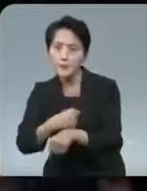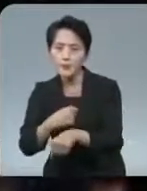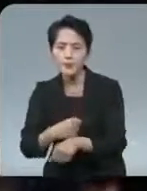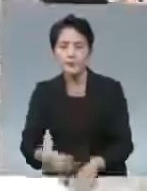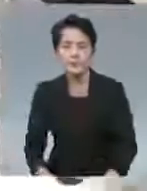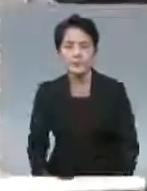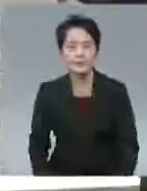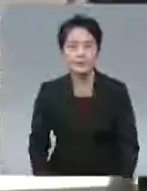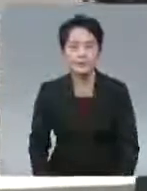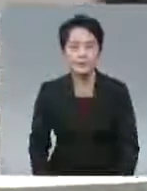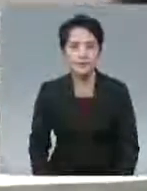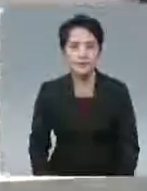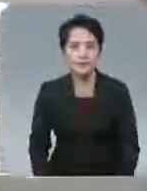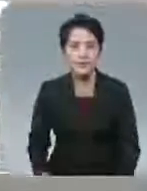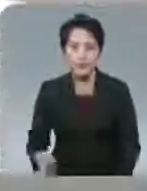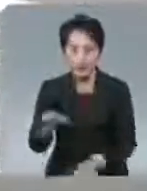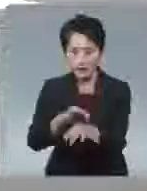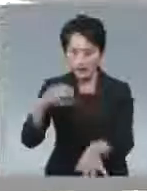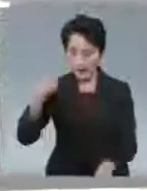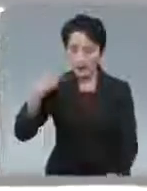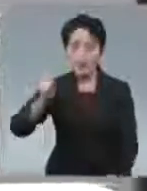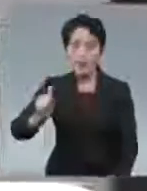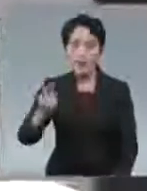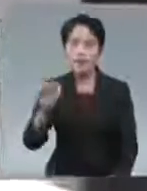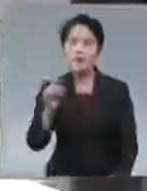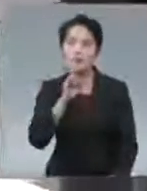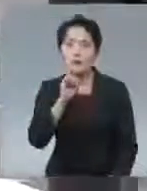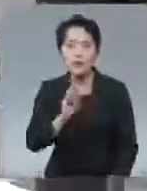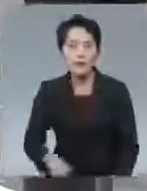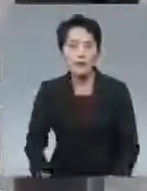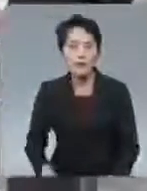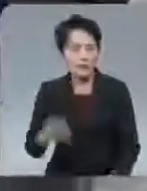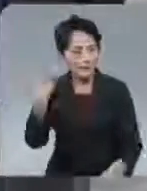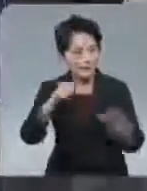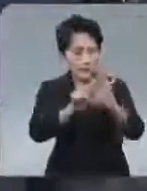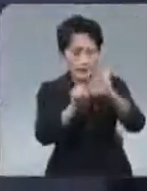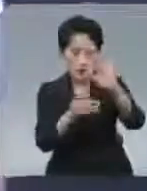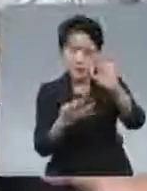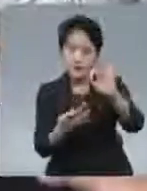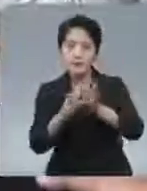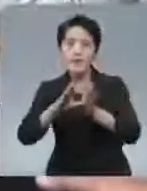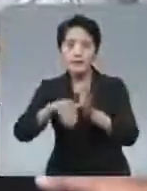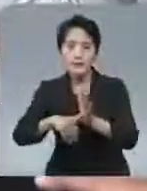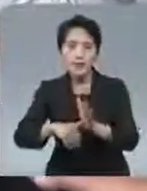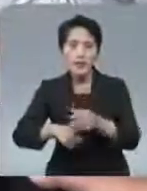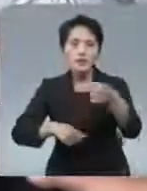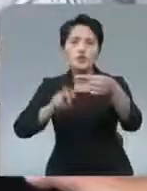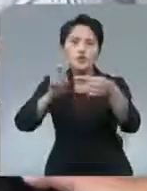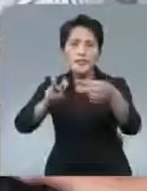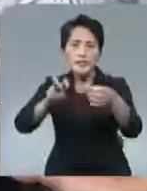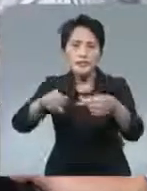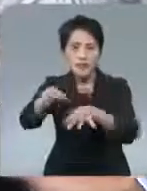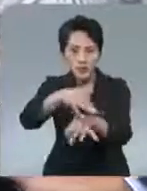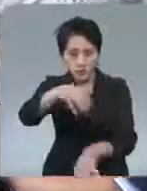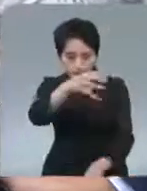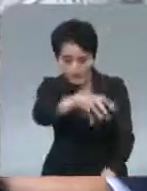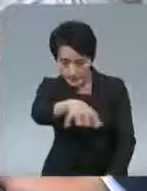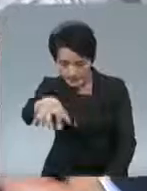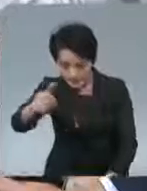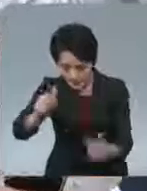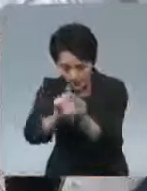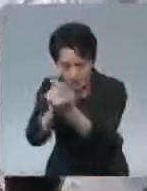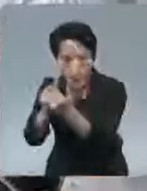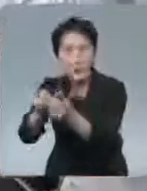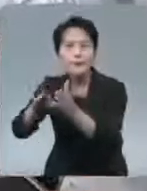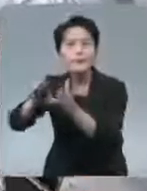primer surcoreano expresó la semana pasada tras culminar la conferencia de ministros de finanzas del g20 en washington dc el gobierno